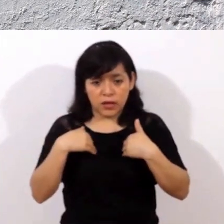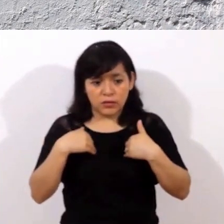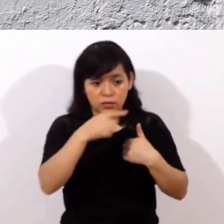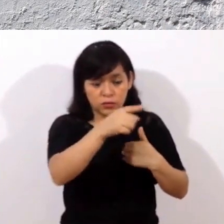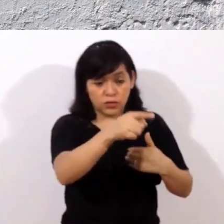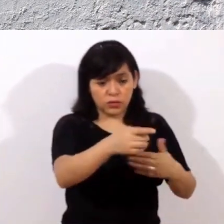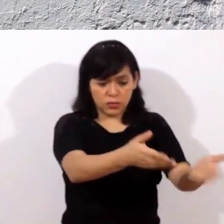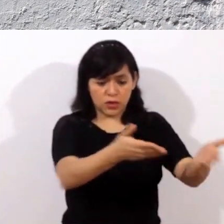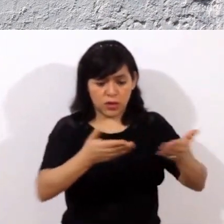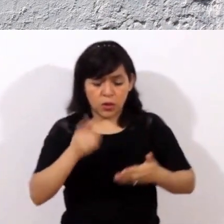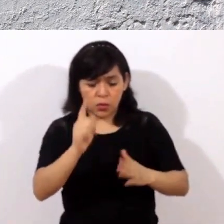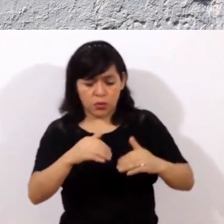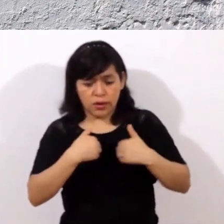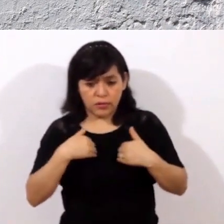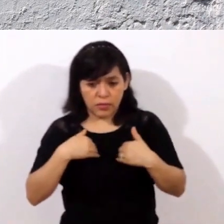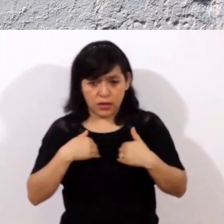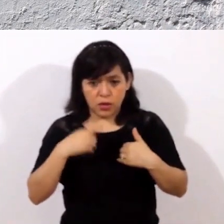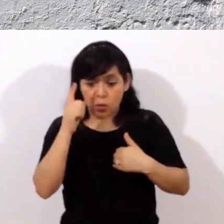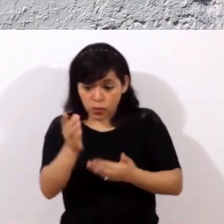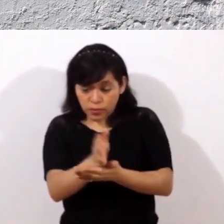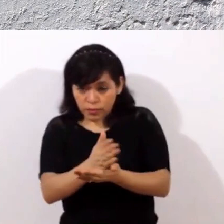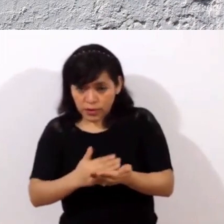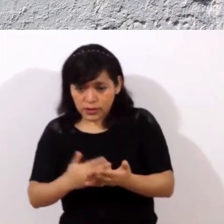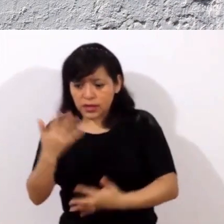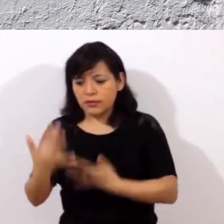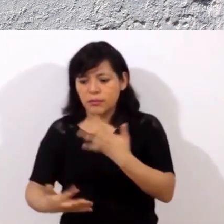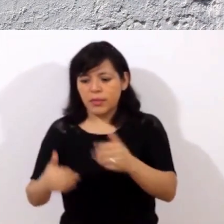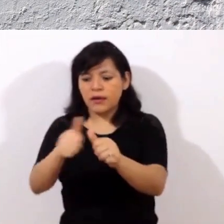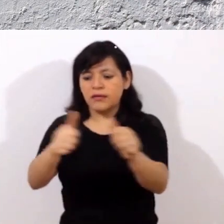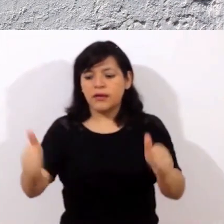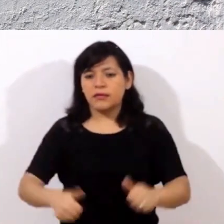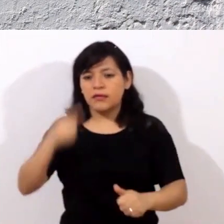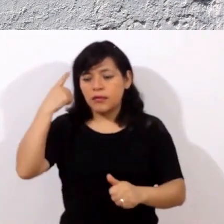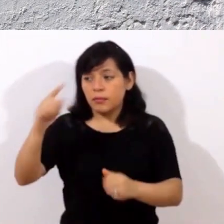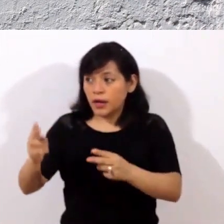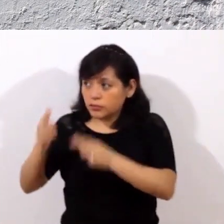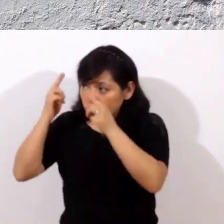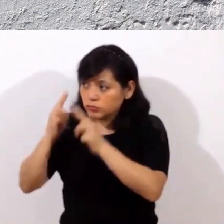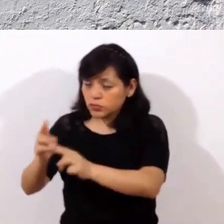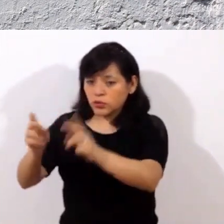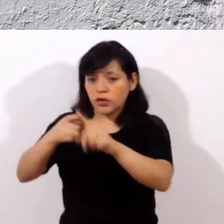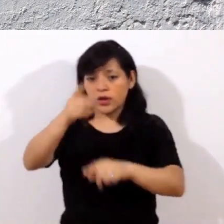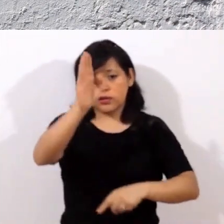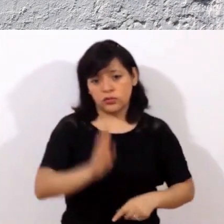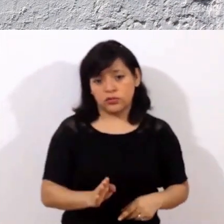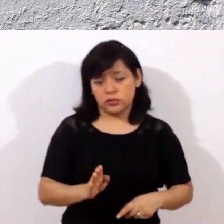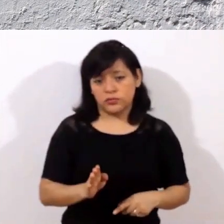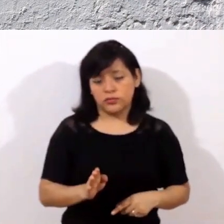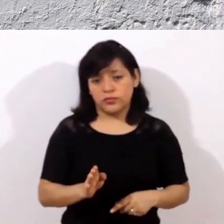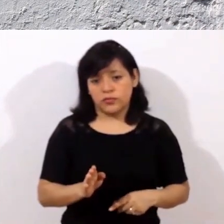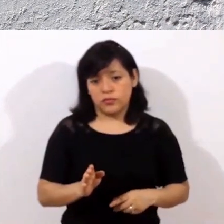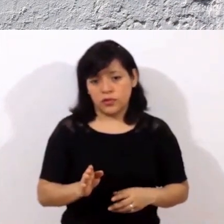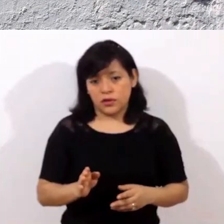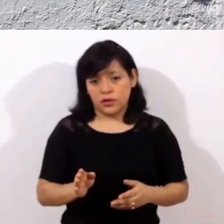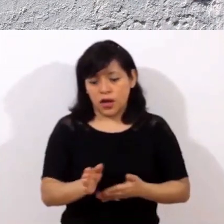sacrificio, un animal, una parte era quemada en el altar en honor al Señor, sobre todo el cebo, a lo cual se le llama la grosura, y